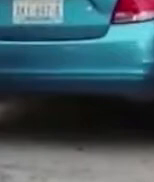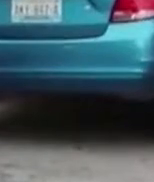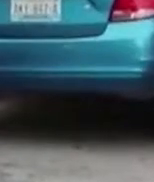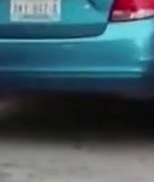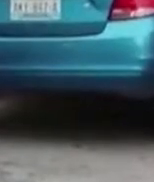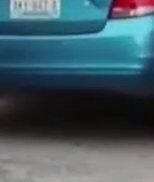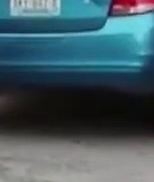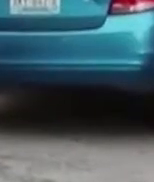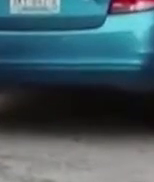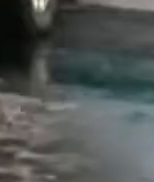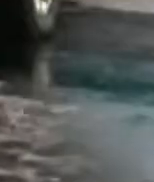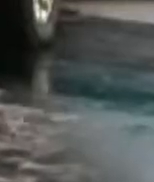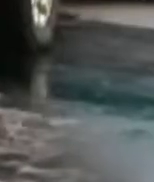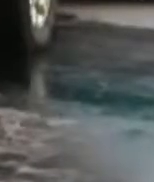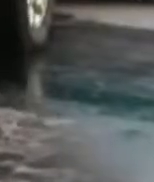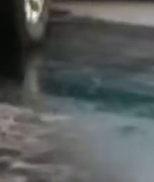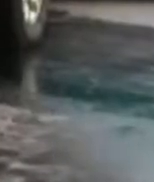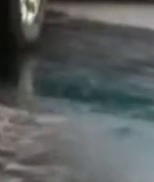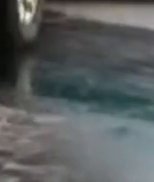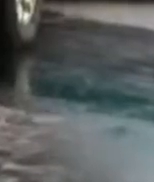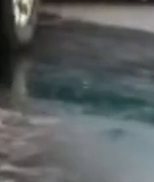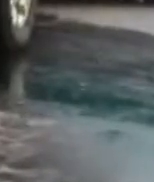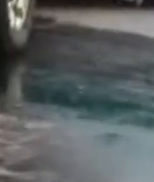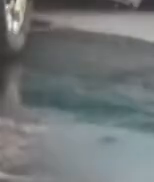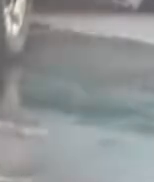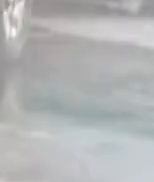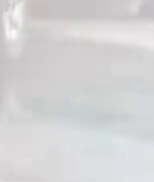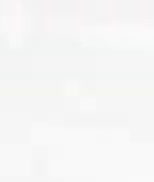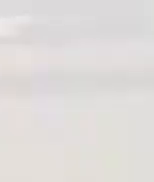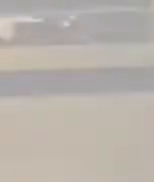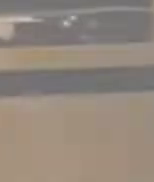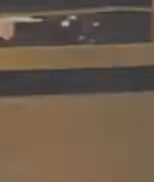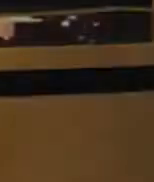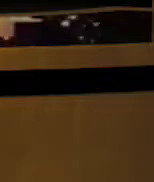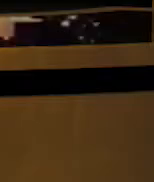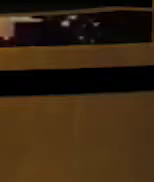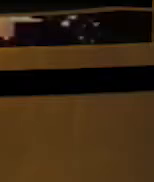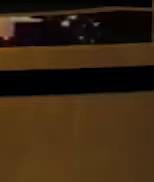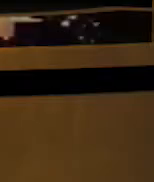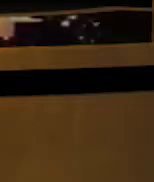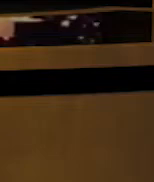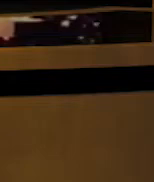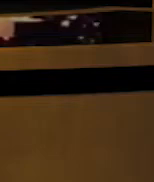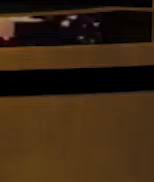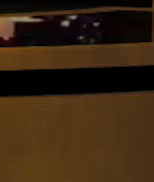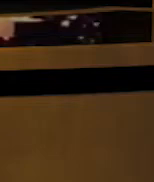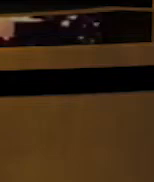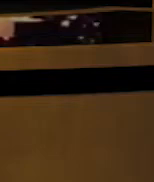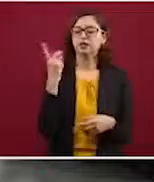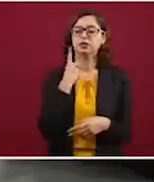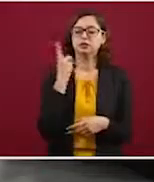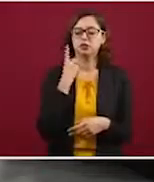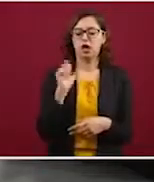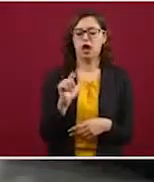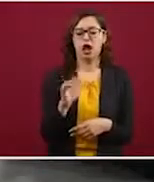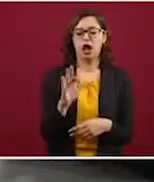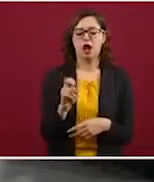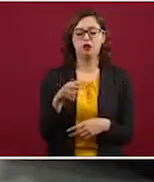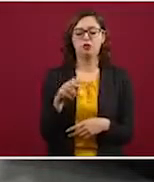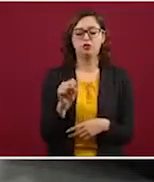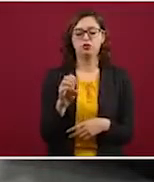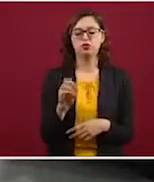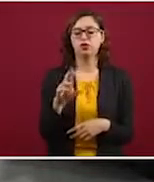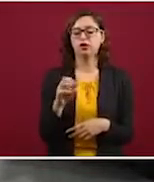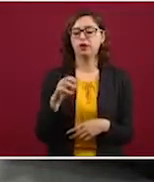alto costo que pagaron la sociedad y los policías el presidente lópez obrador se dijo dispuesto a comparecer